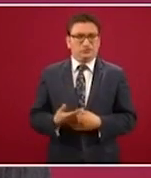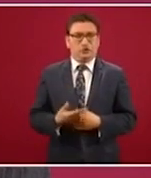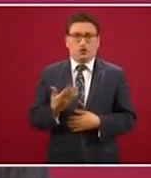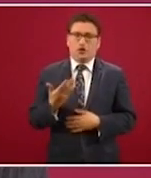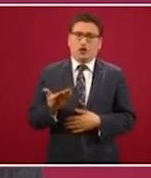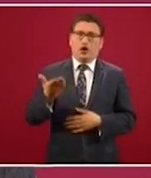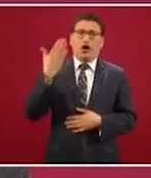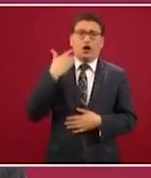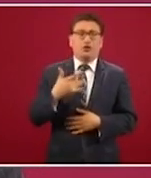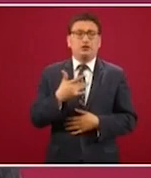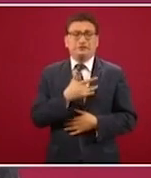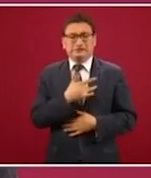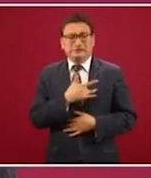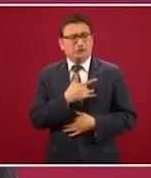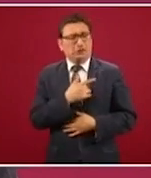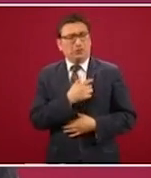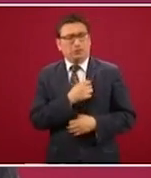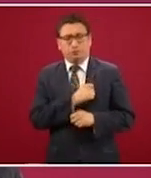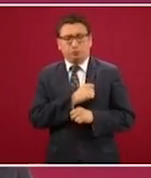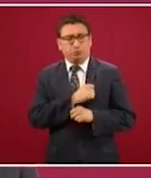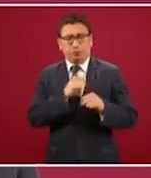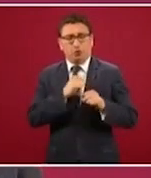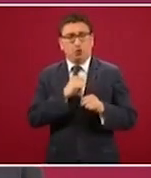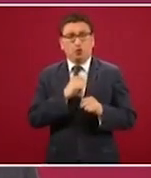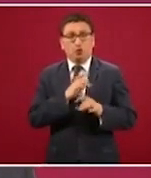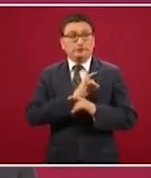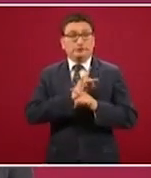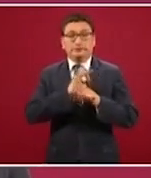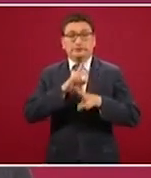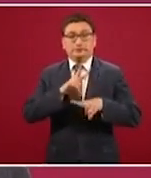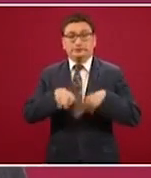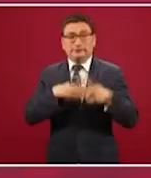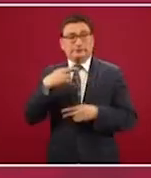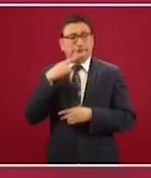padecí un infarto, me atendieron